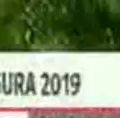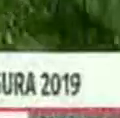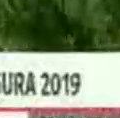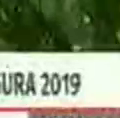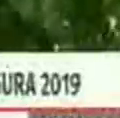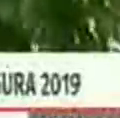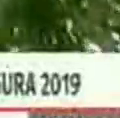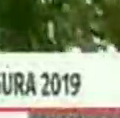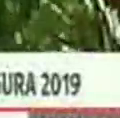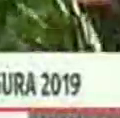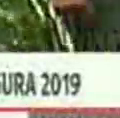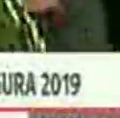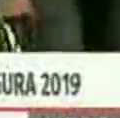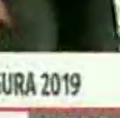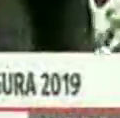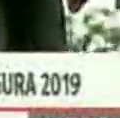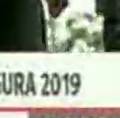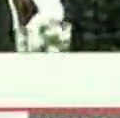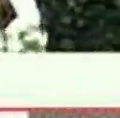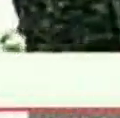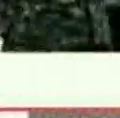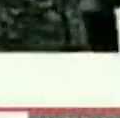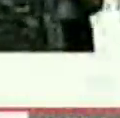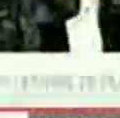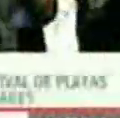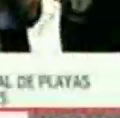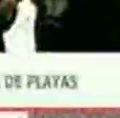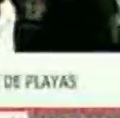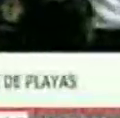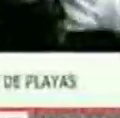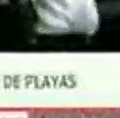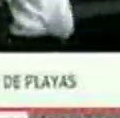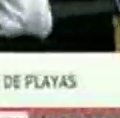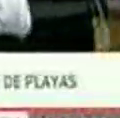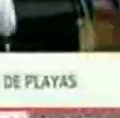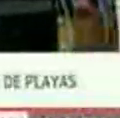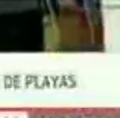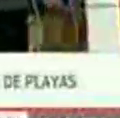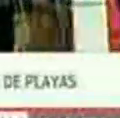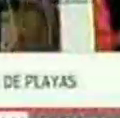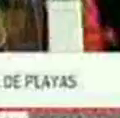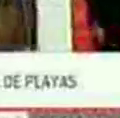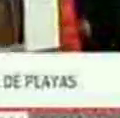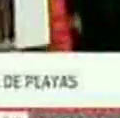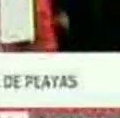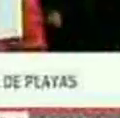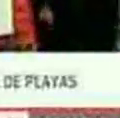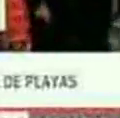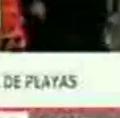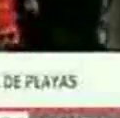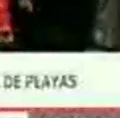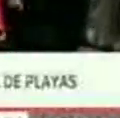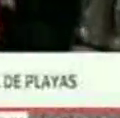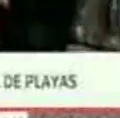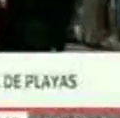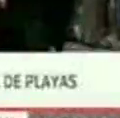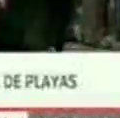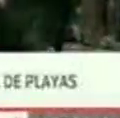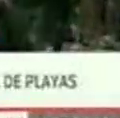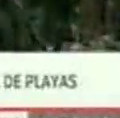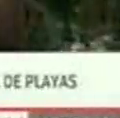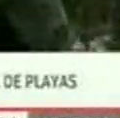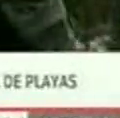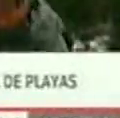su compromiso en salvar vidas, arriesgando su vida. Y es por eso que hoy, desde aquí, de este hermoso